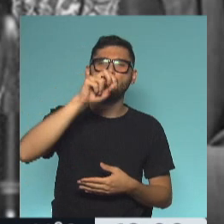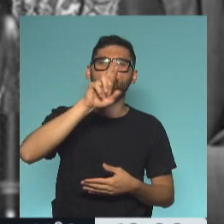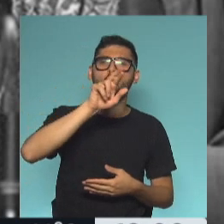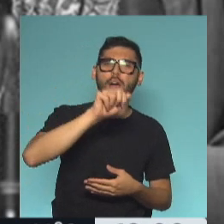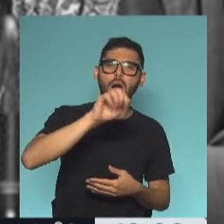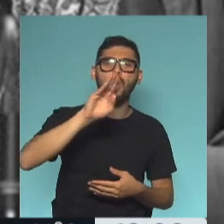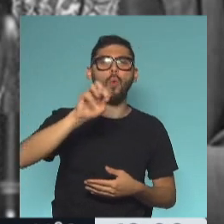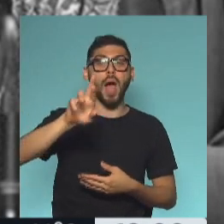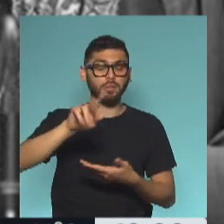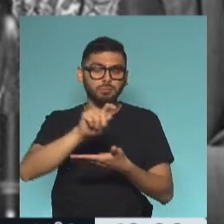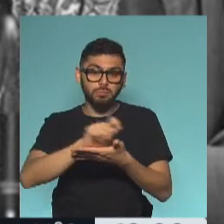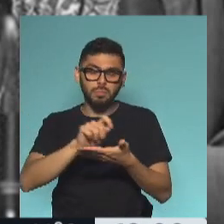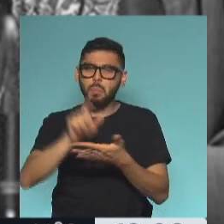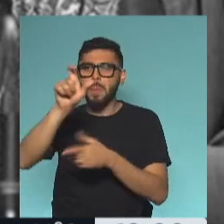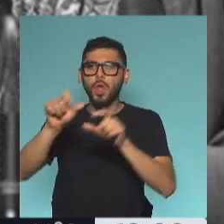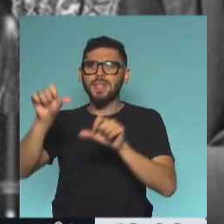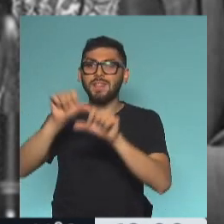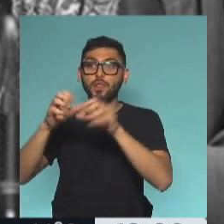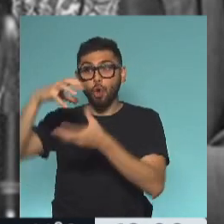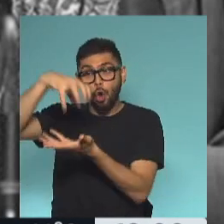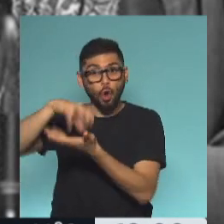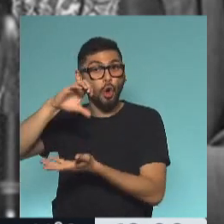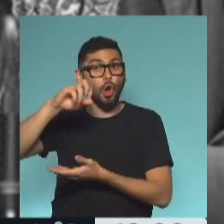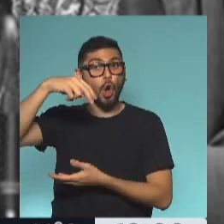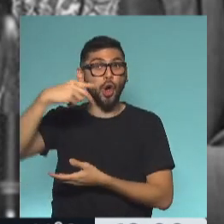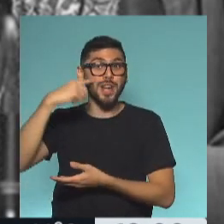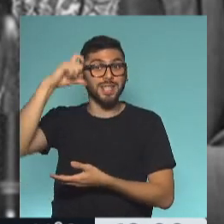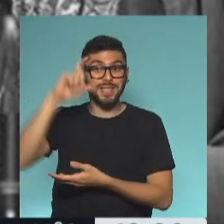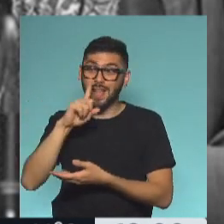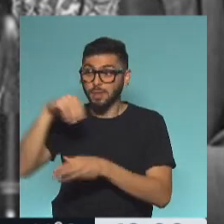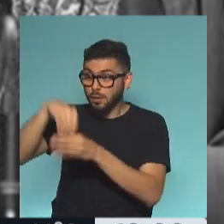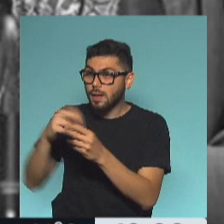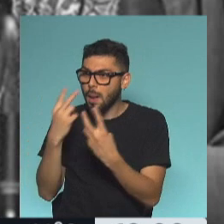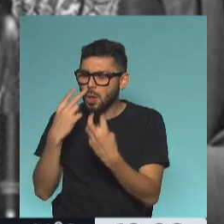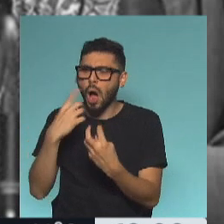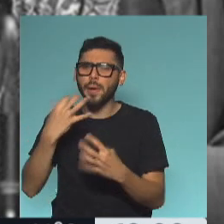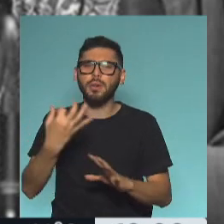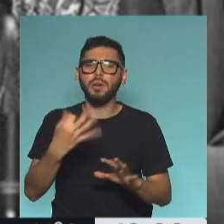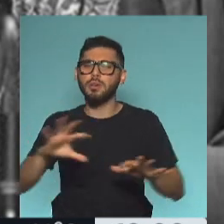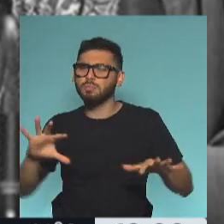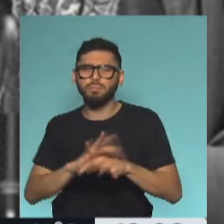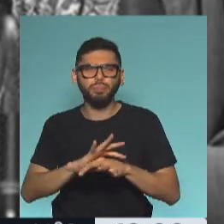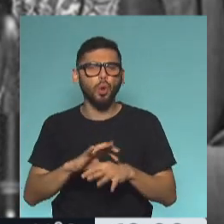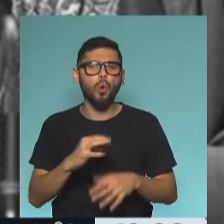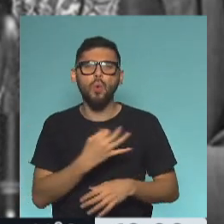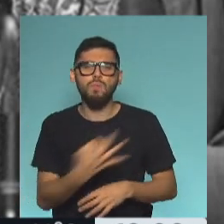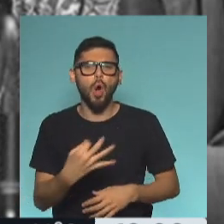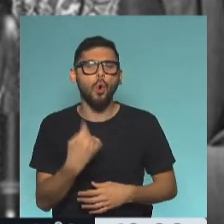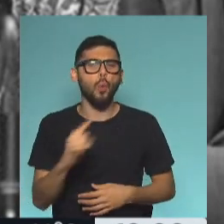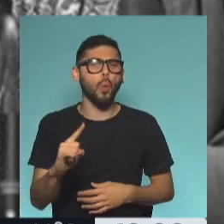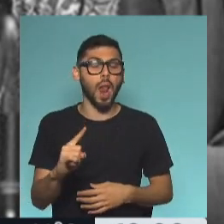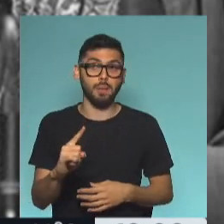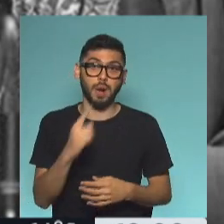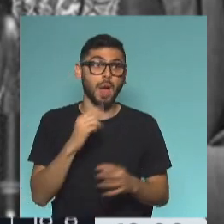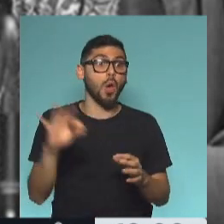donde cuenta el trabajo de unos científicos del CONICET que están trabajando esto. Dicen, bueno, ¿cuál es la medida más eficiente? La primera medida más eficiente para que no se